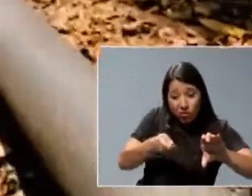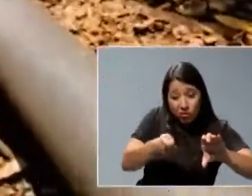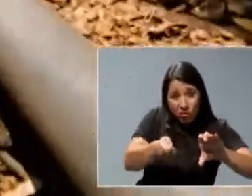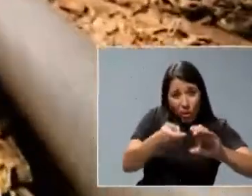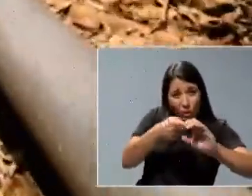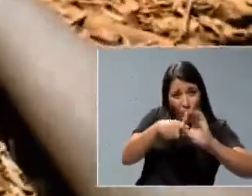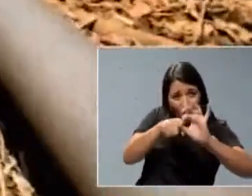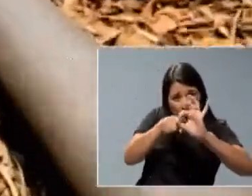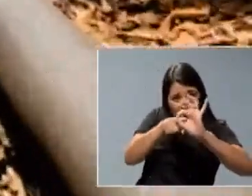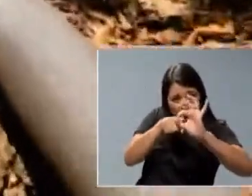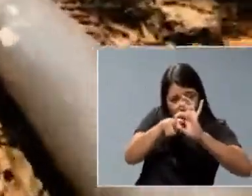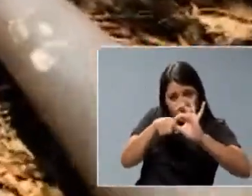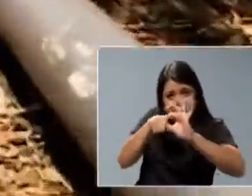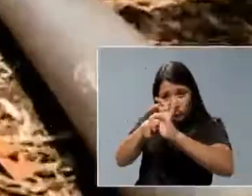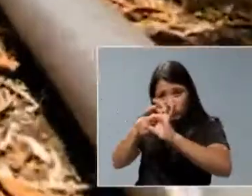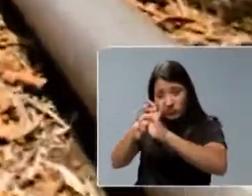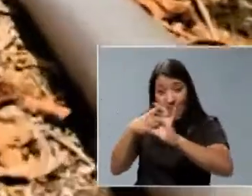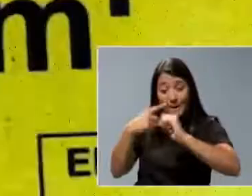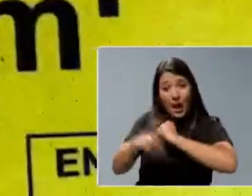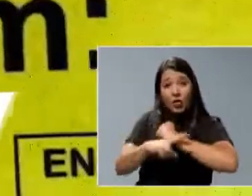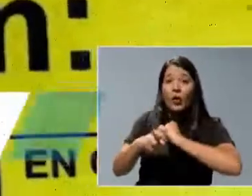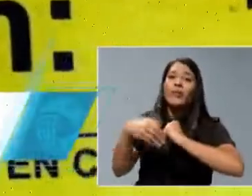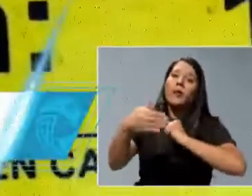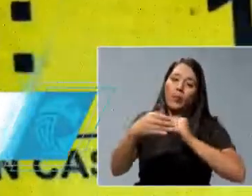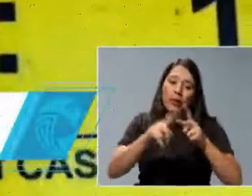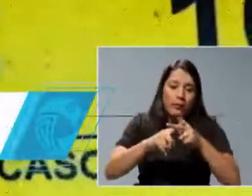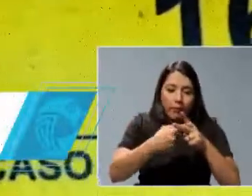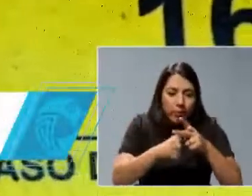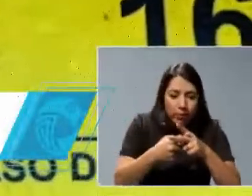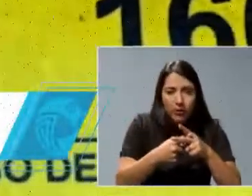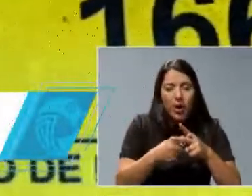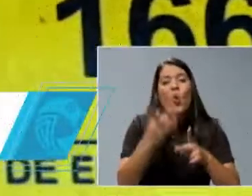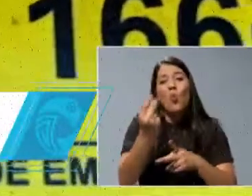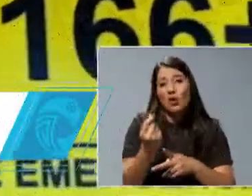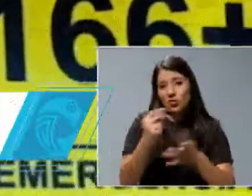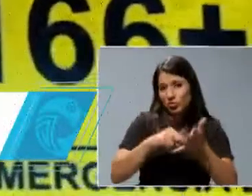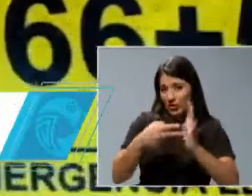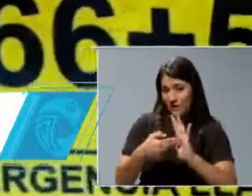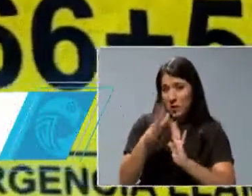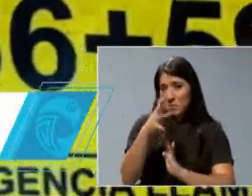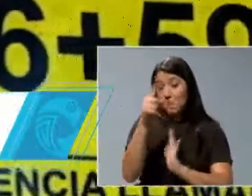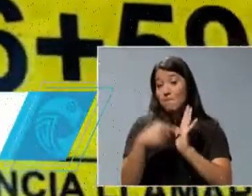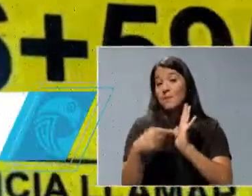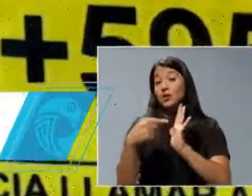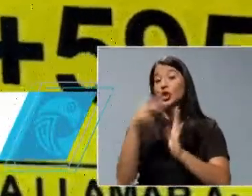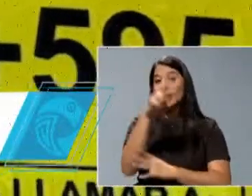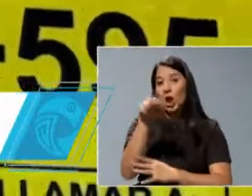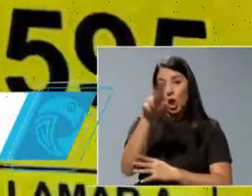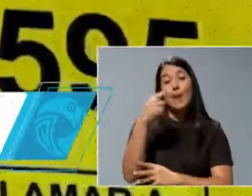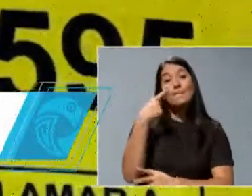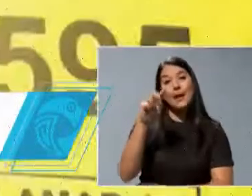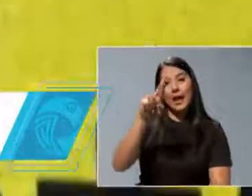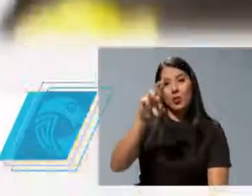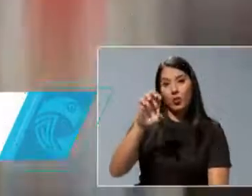que los delincuentes hacen sobre el poliducto le cuesta a Recope cerca de 1 millón de colones.